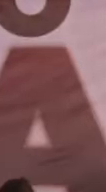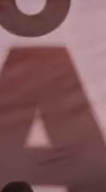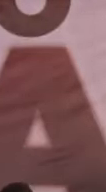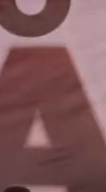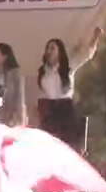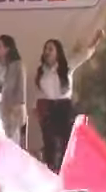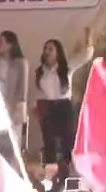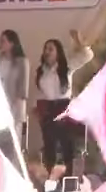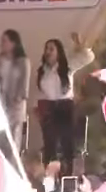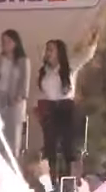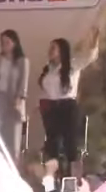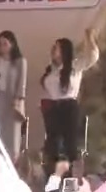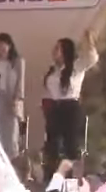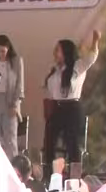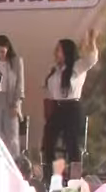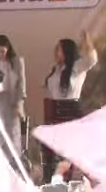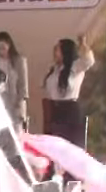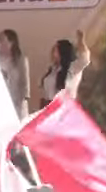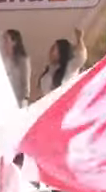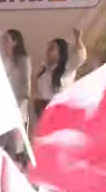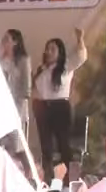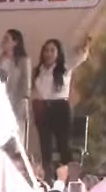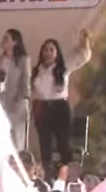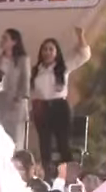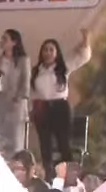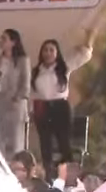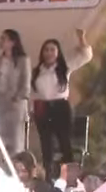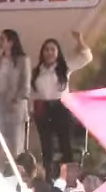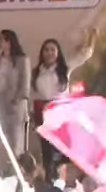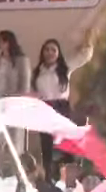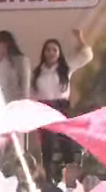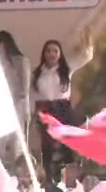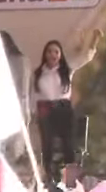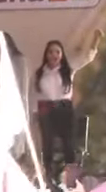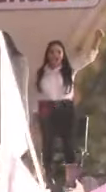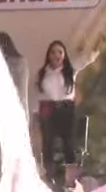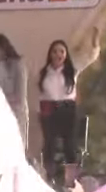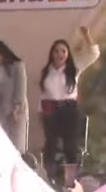un honor estar con Claudia hoy.